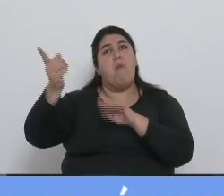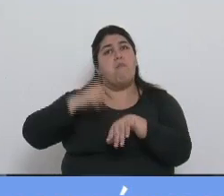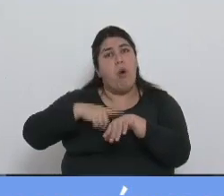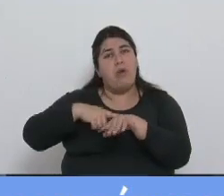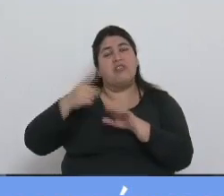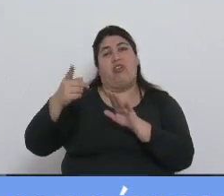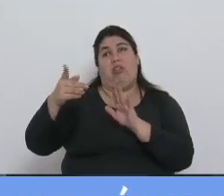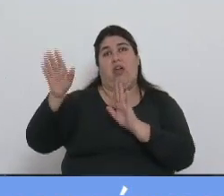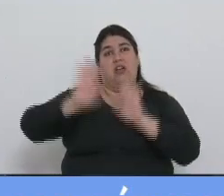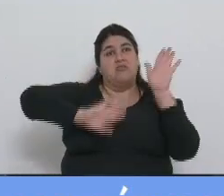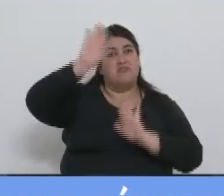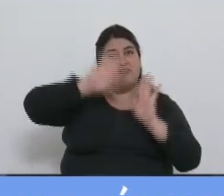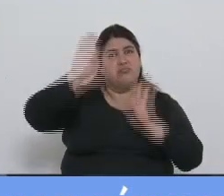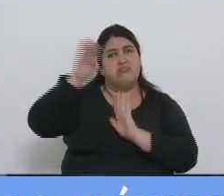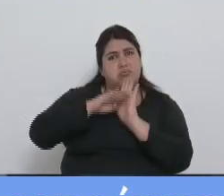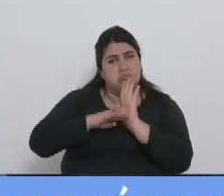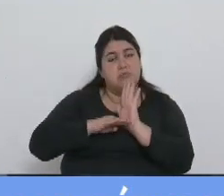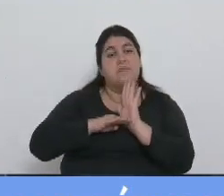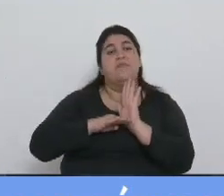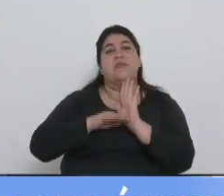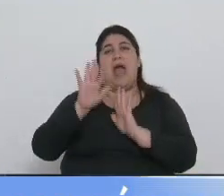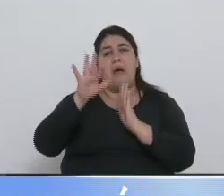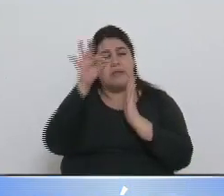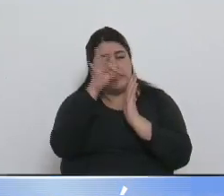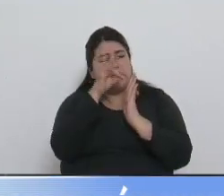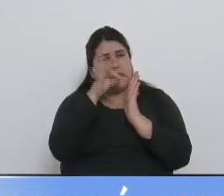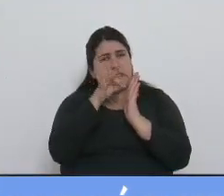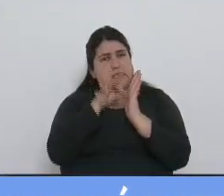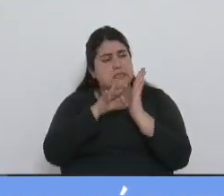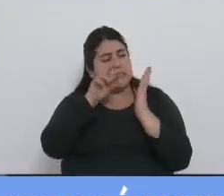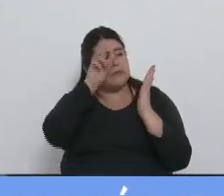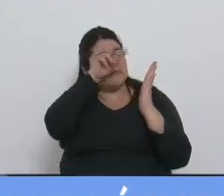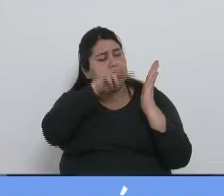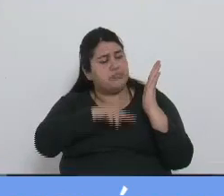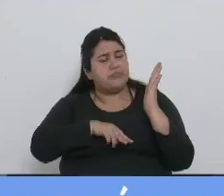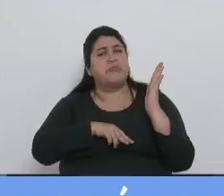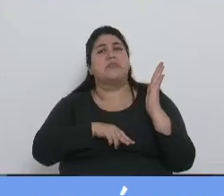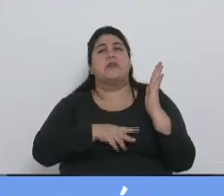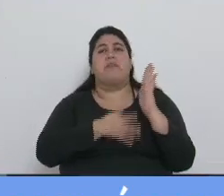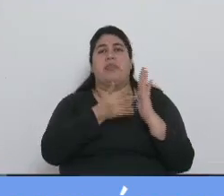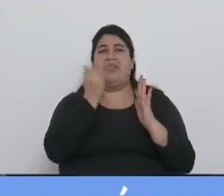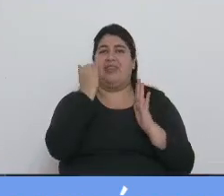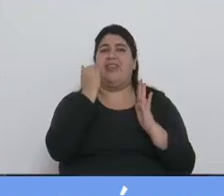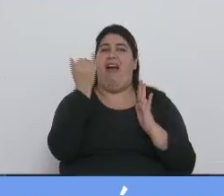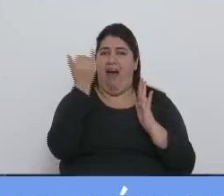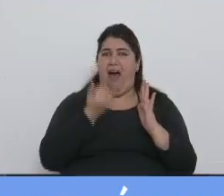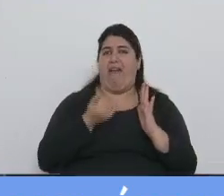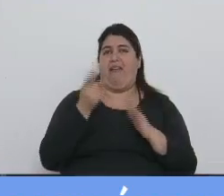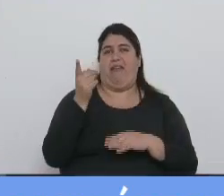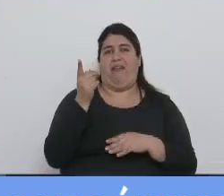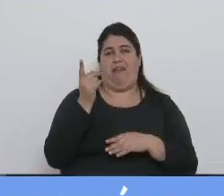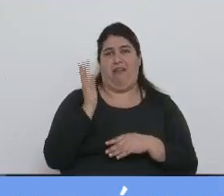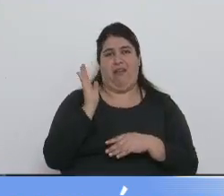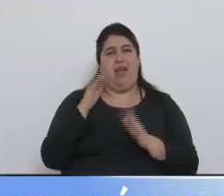muchas veces en la letra chica, en esos detalles que suceden en la reglamentación, está